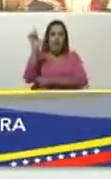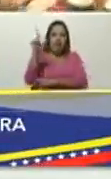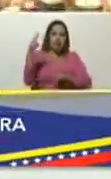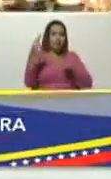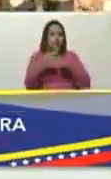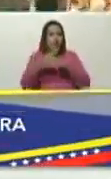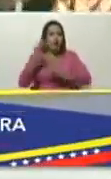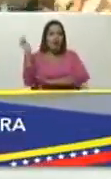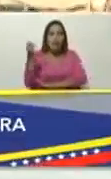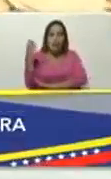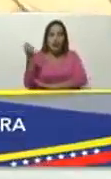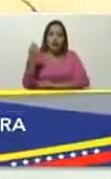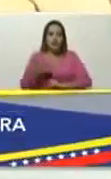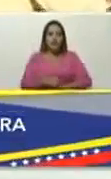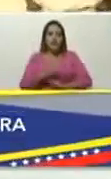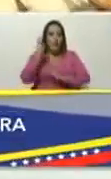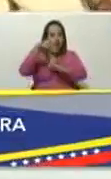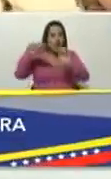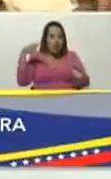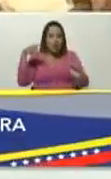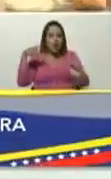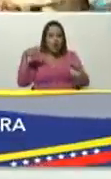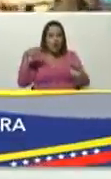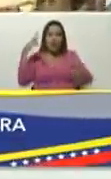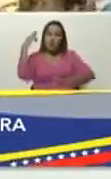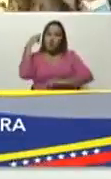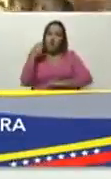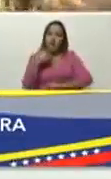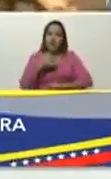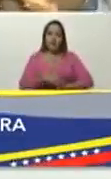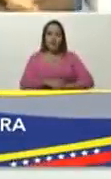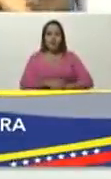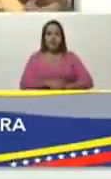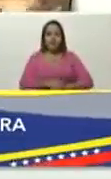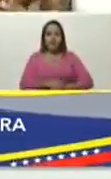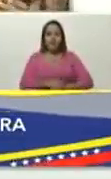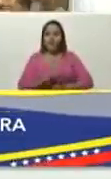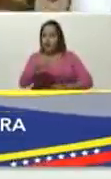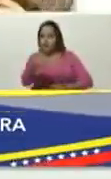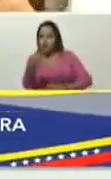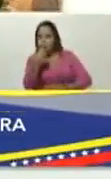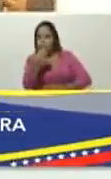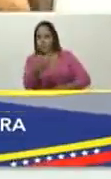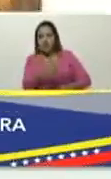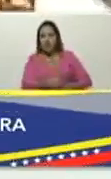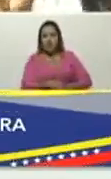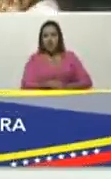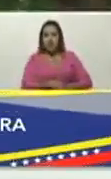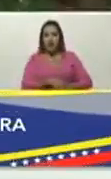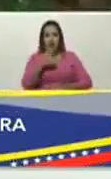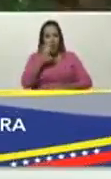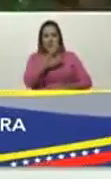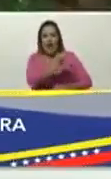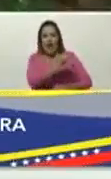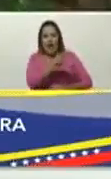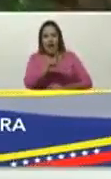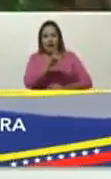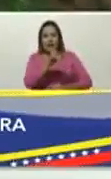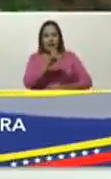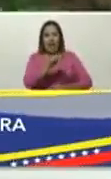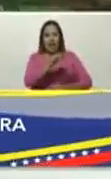de Apure, de Amazonas, de Bolívar. La próxima, dice Arriaza. Allá estuvimos